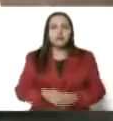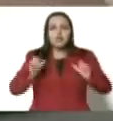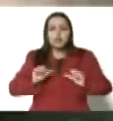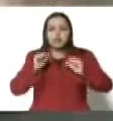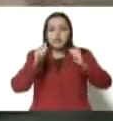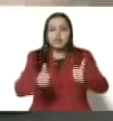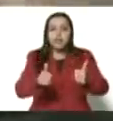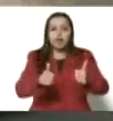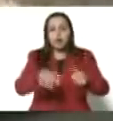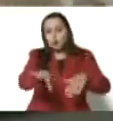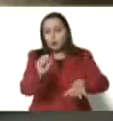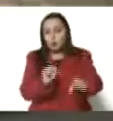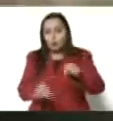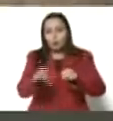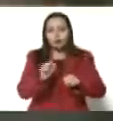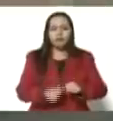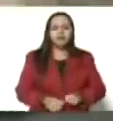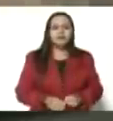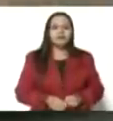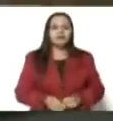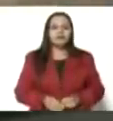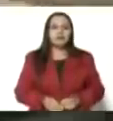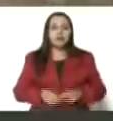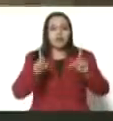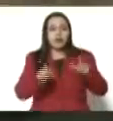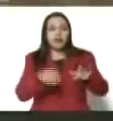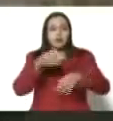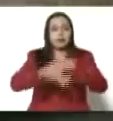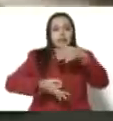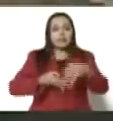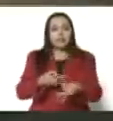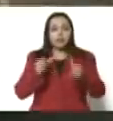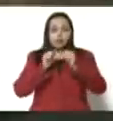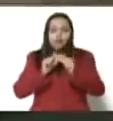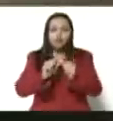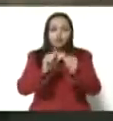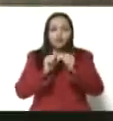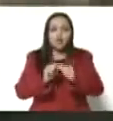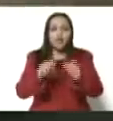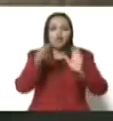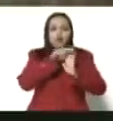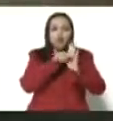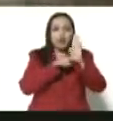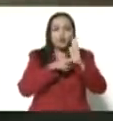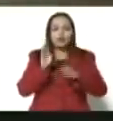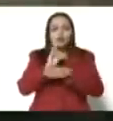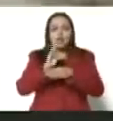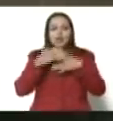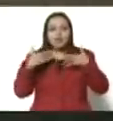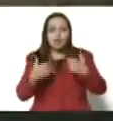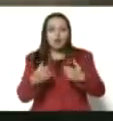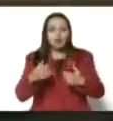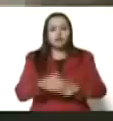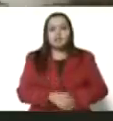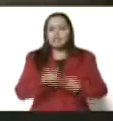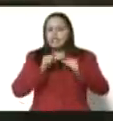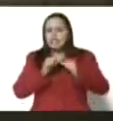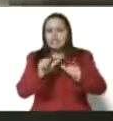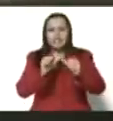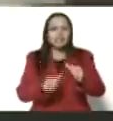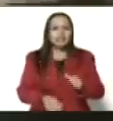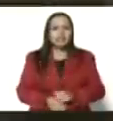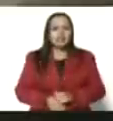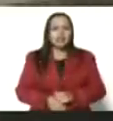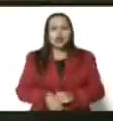iniciado su adquisición. También destacaba mantener todas las normas de prevención, continuar con todas las acciones que ha venido